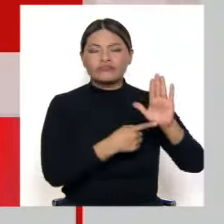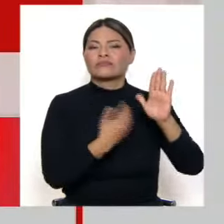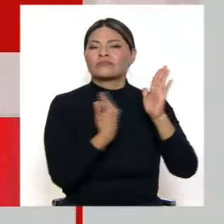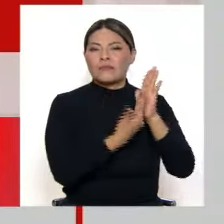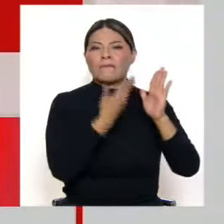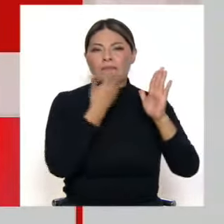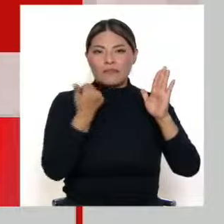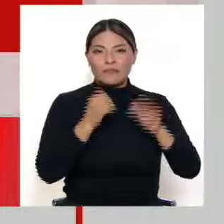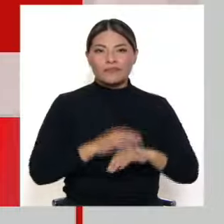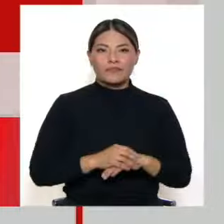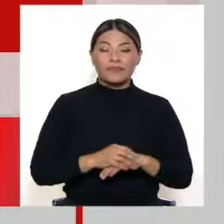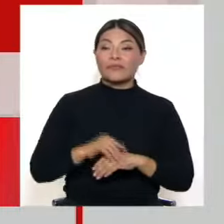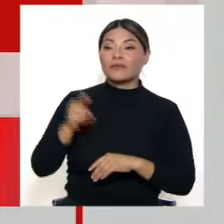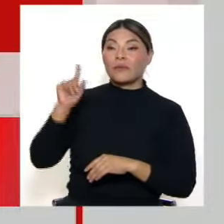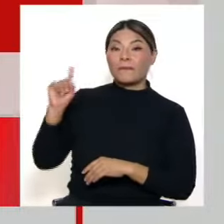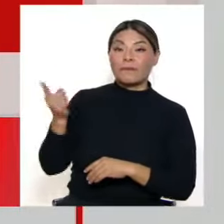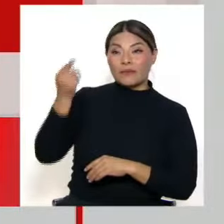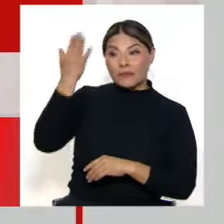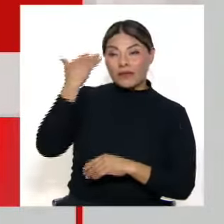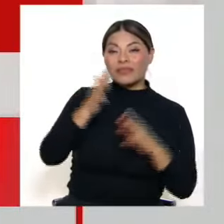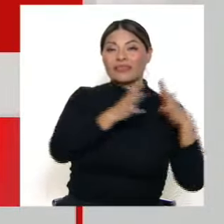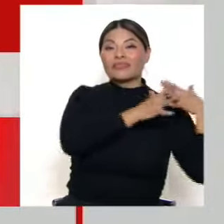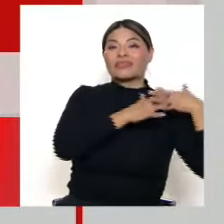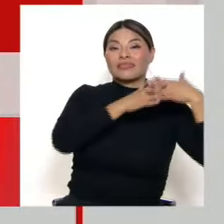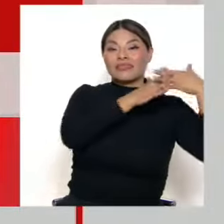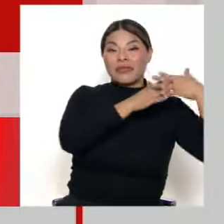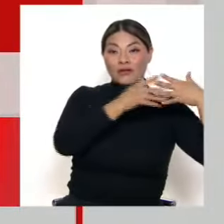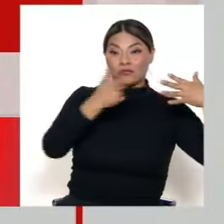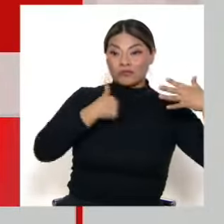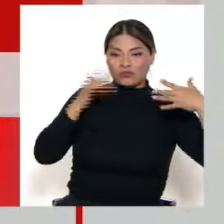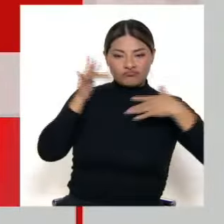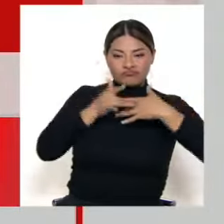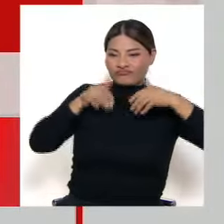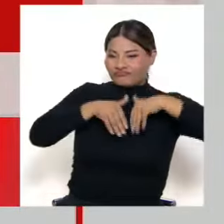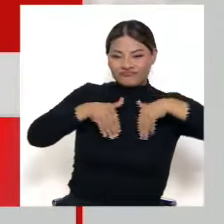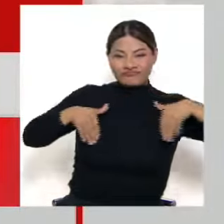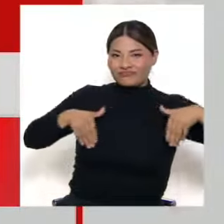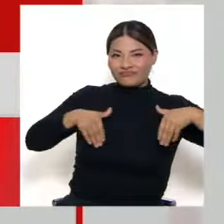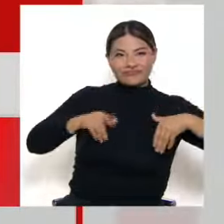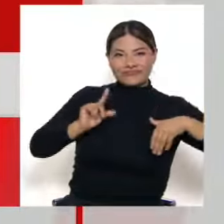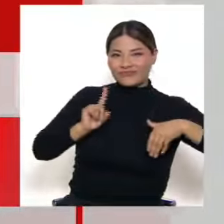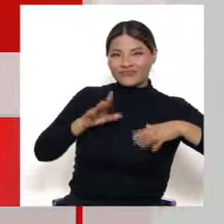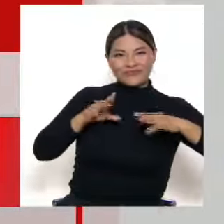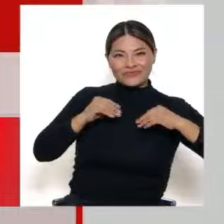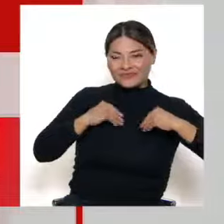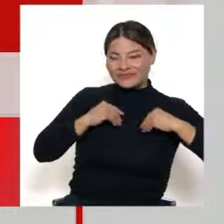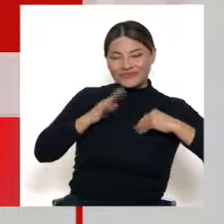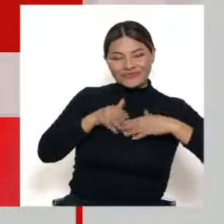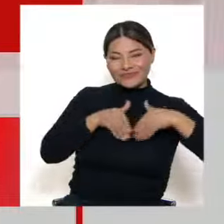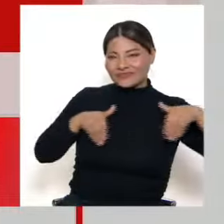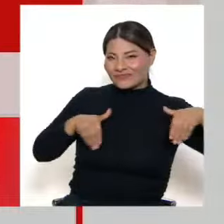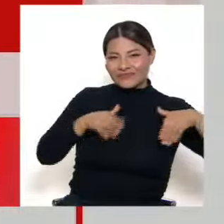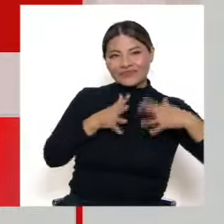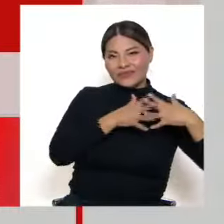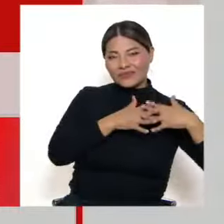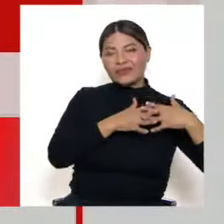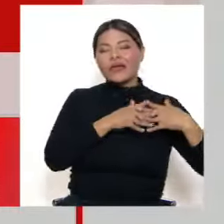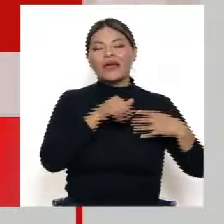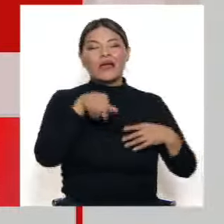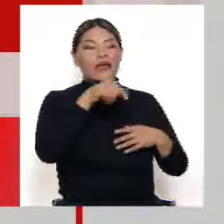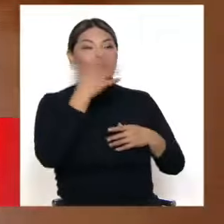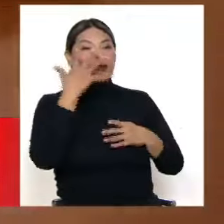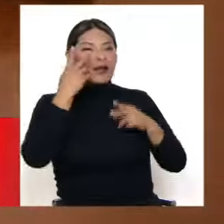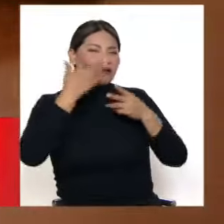igual que el primer ataque Estados Unidos negó estar involucrado las primeras investigaciones revelan